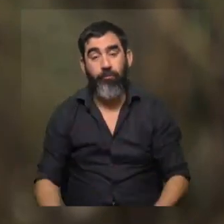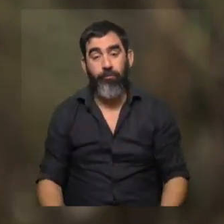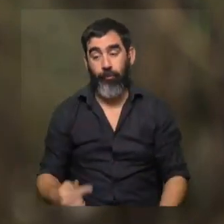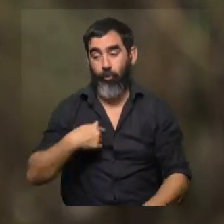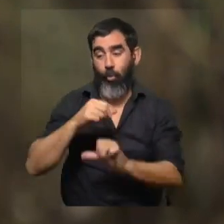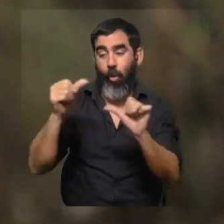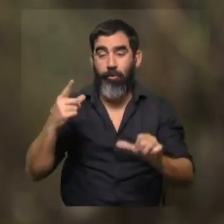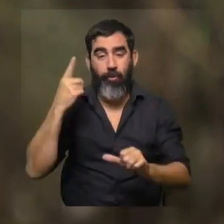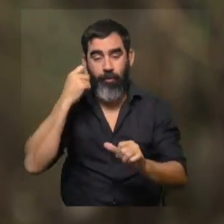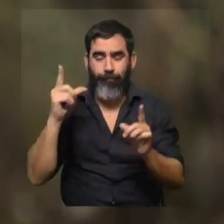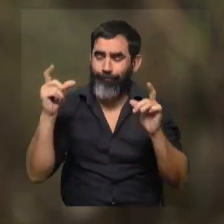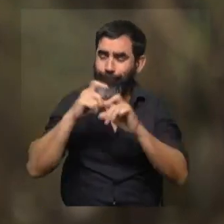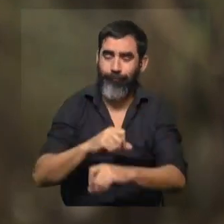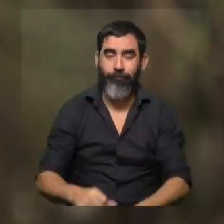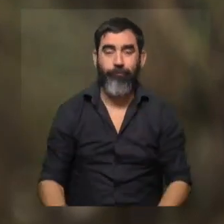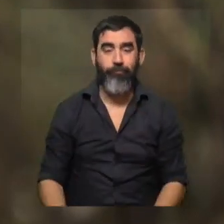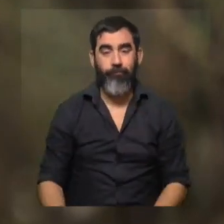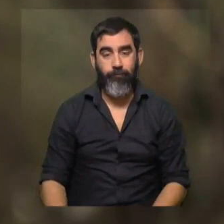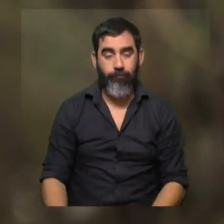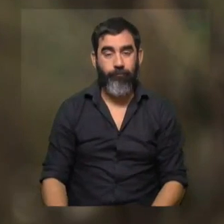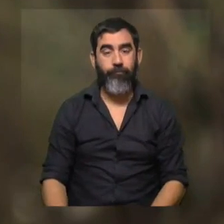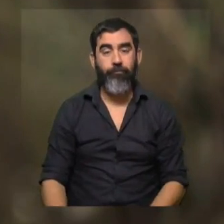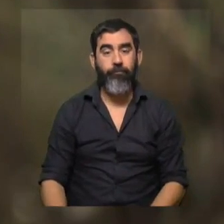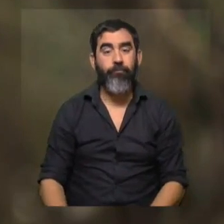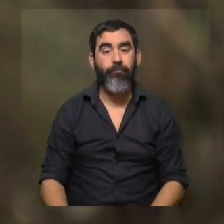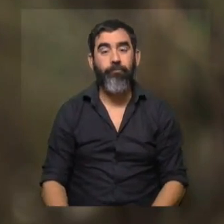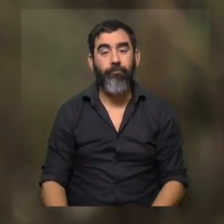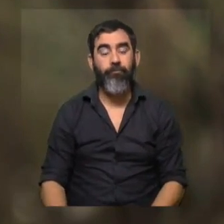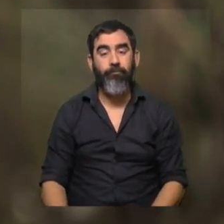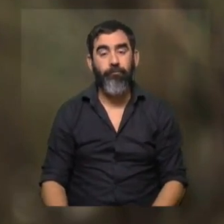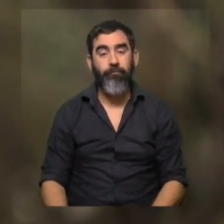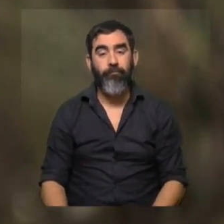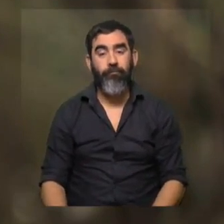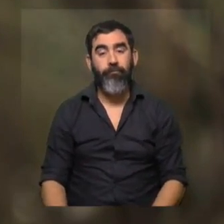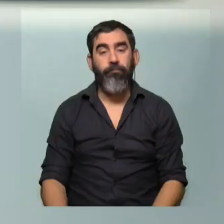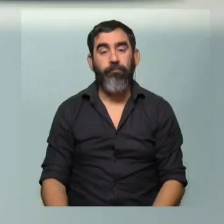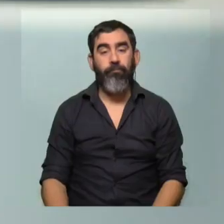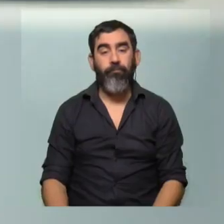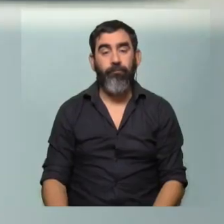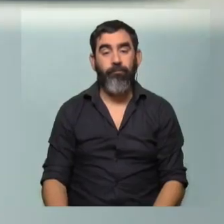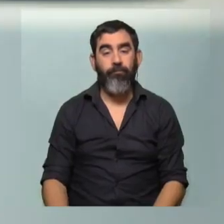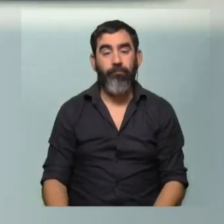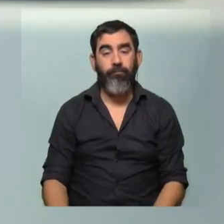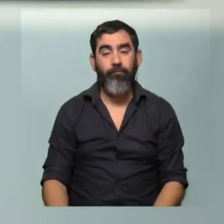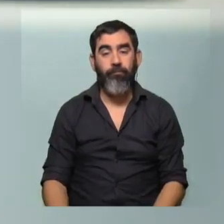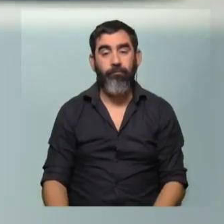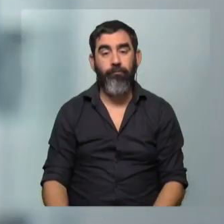mismo un experimento y recabando datos de participantes que se ofrecen para los estudios.